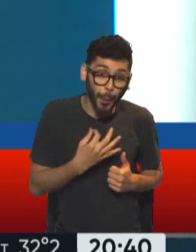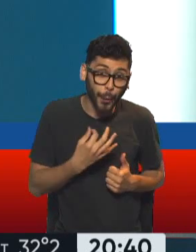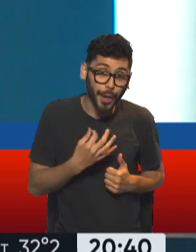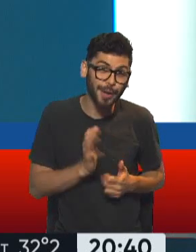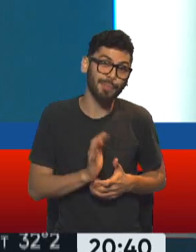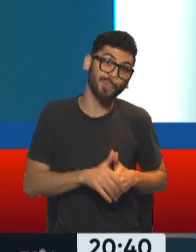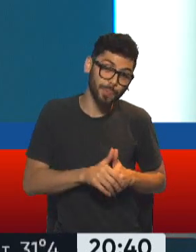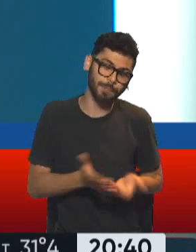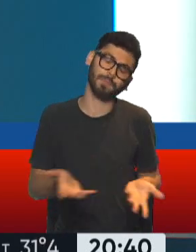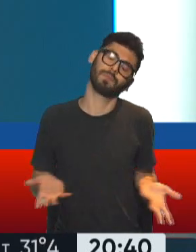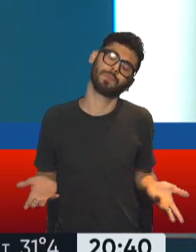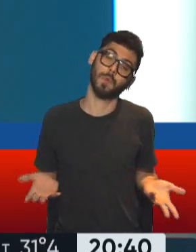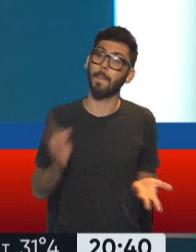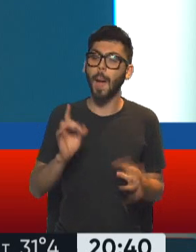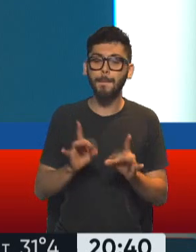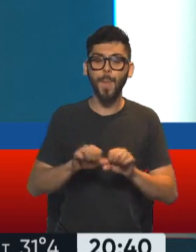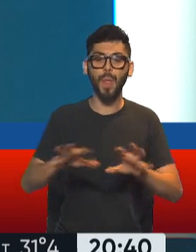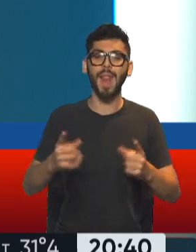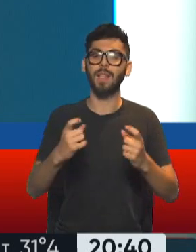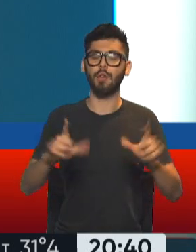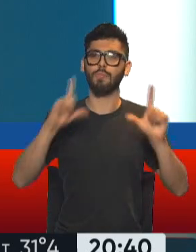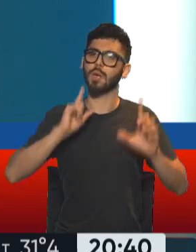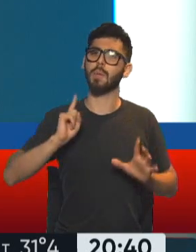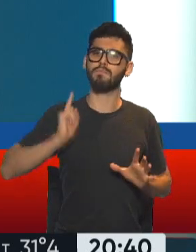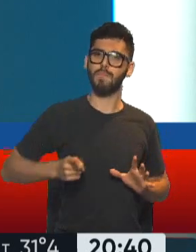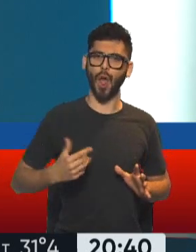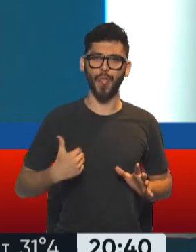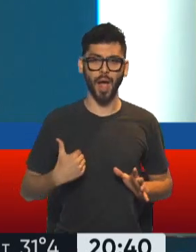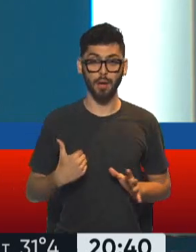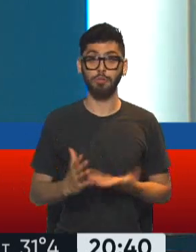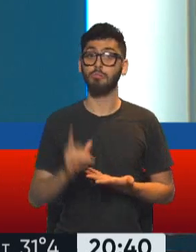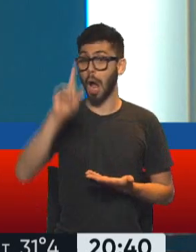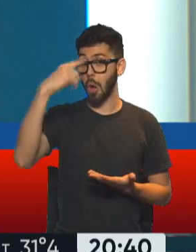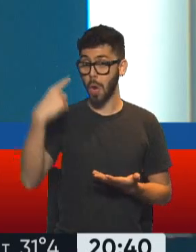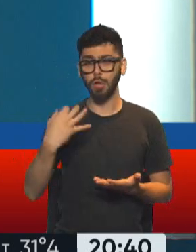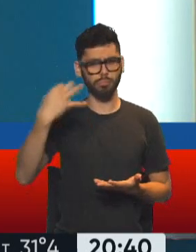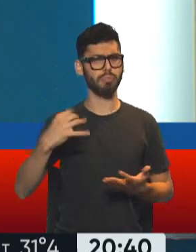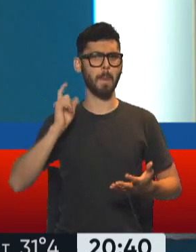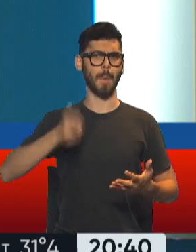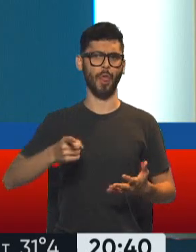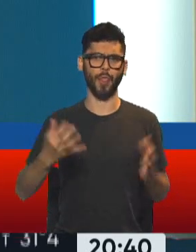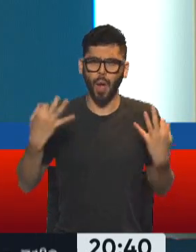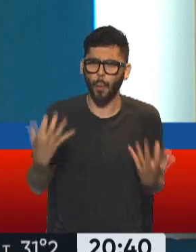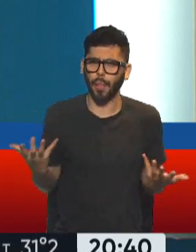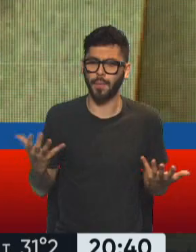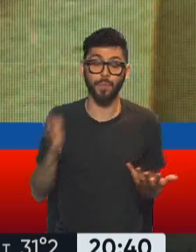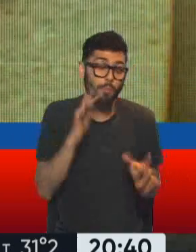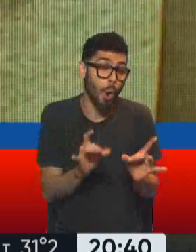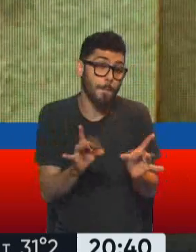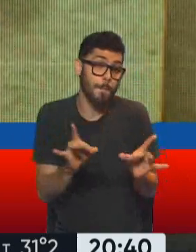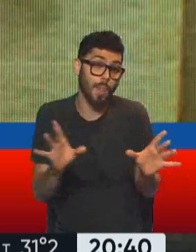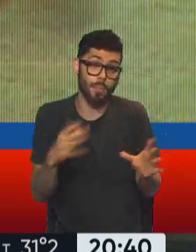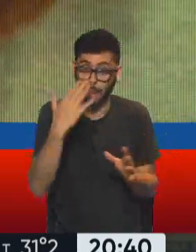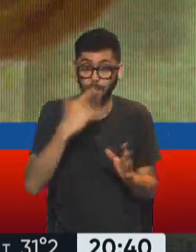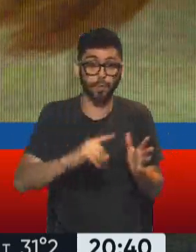necesitaba a alguien que mande y yo creo que en ese momento alberto manda pero raúl ela pandémico controversias con el